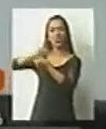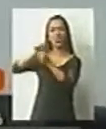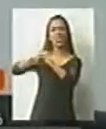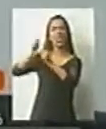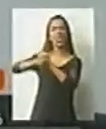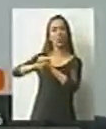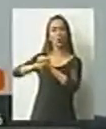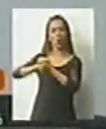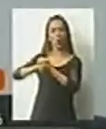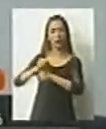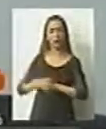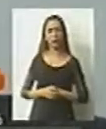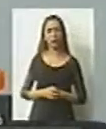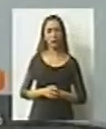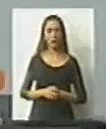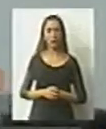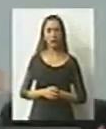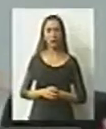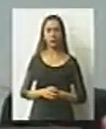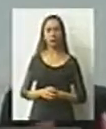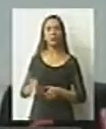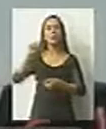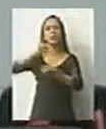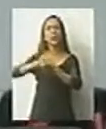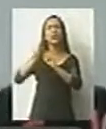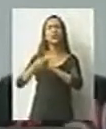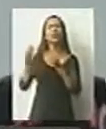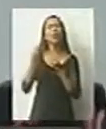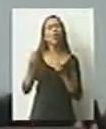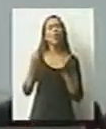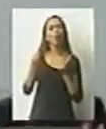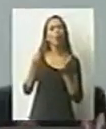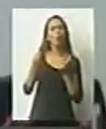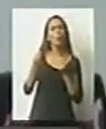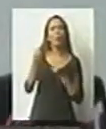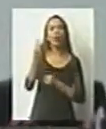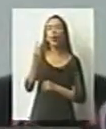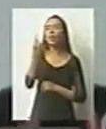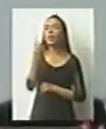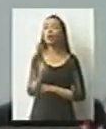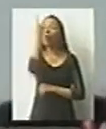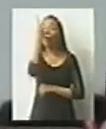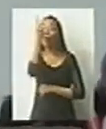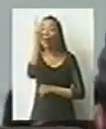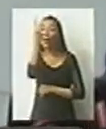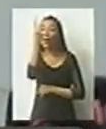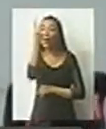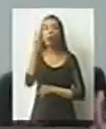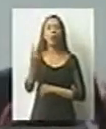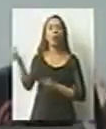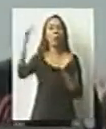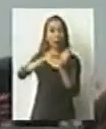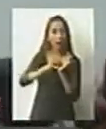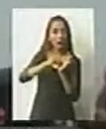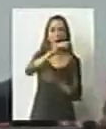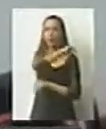Abuso sexual reiterado, solamente una sola denuncia, ¿hay otro caso con respecto